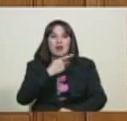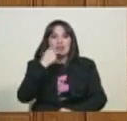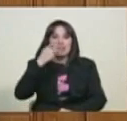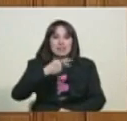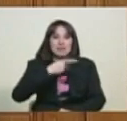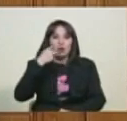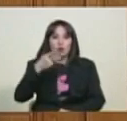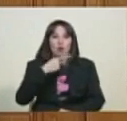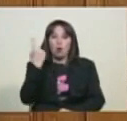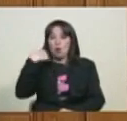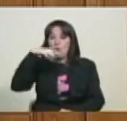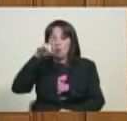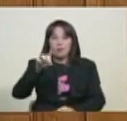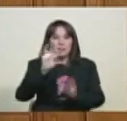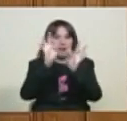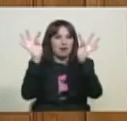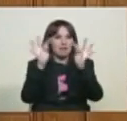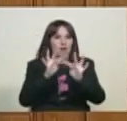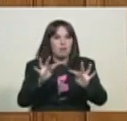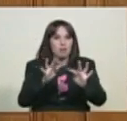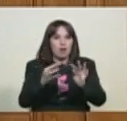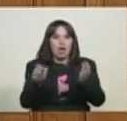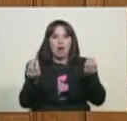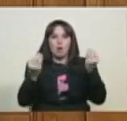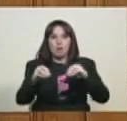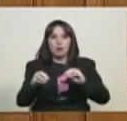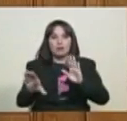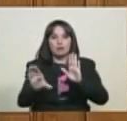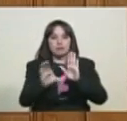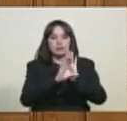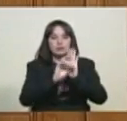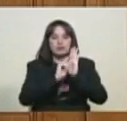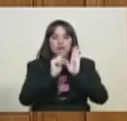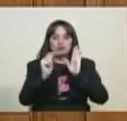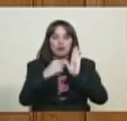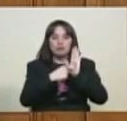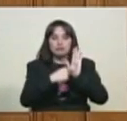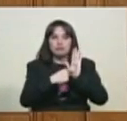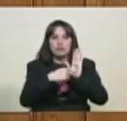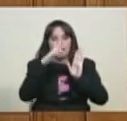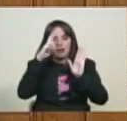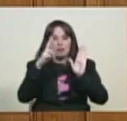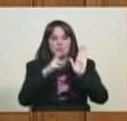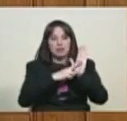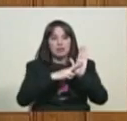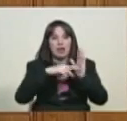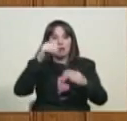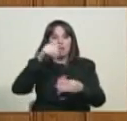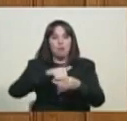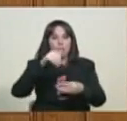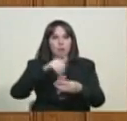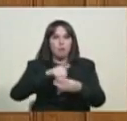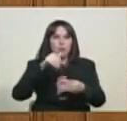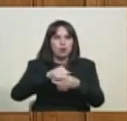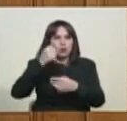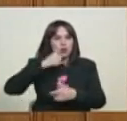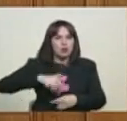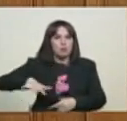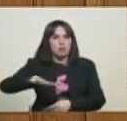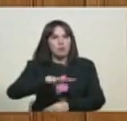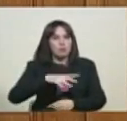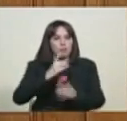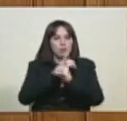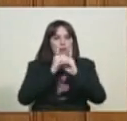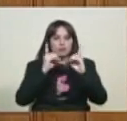en Venezuela, de acuerdo a esta Constitución, es con el voto popular del pueblo soberano de nuestra patria. Es